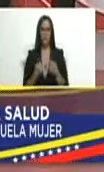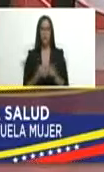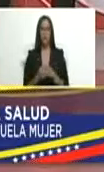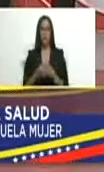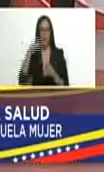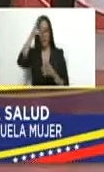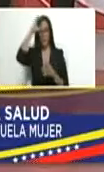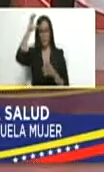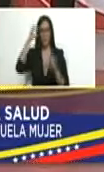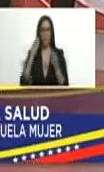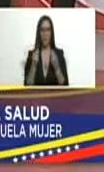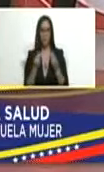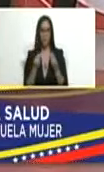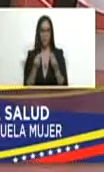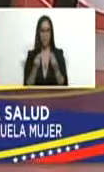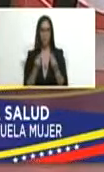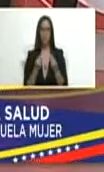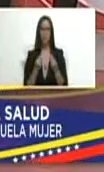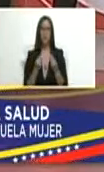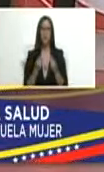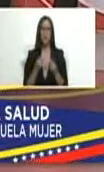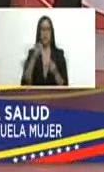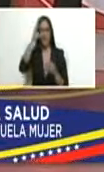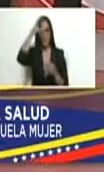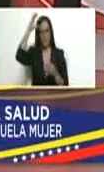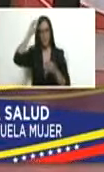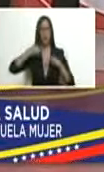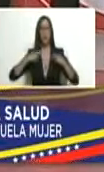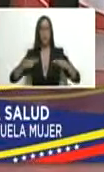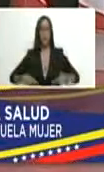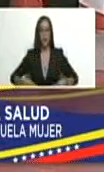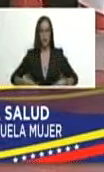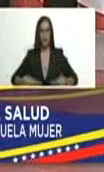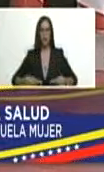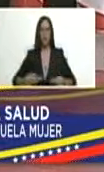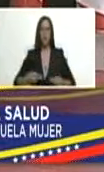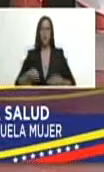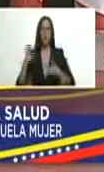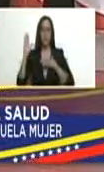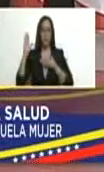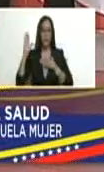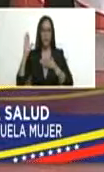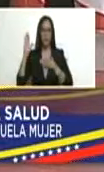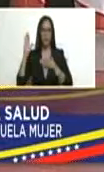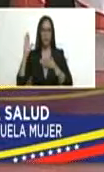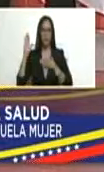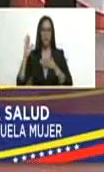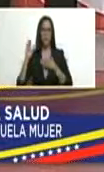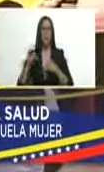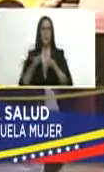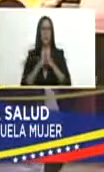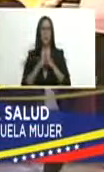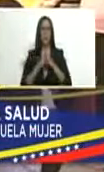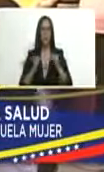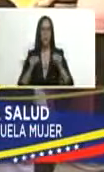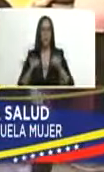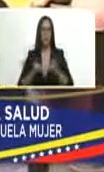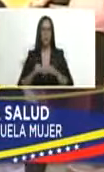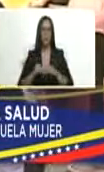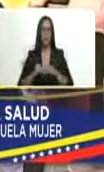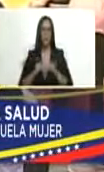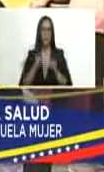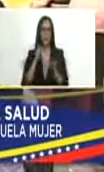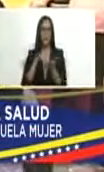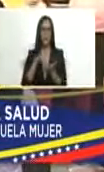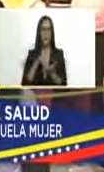mucha calidad humana. Así que la mano del corazón arriba y entre todas, muchachas, presentes,